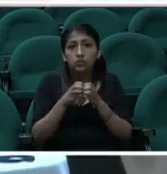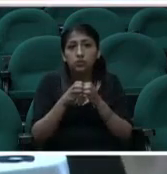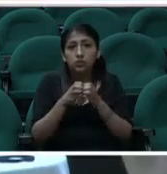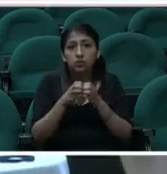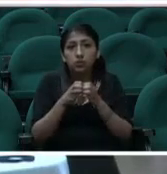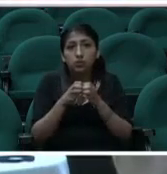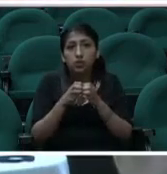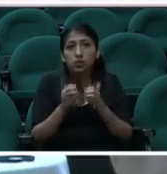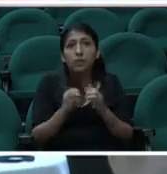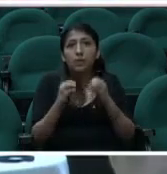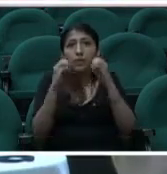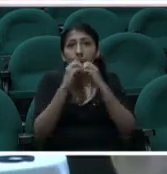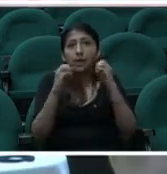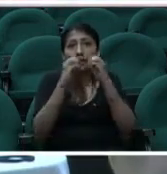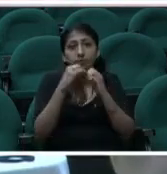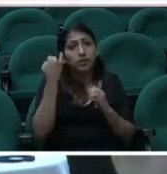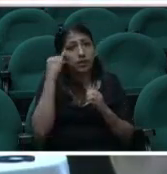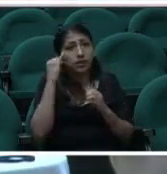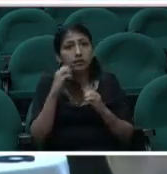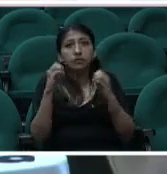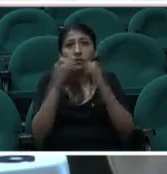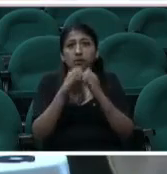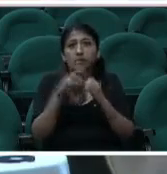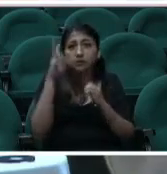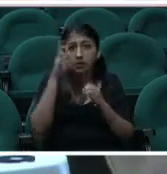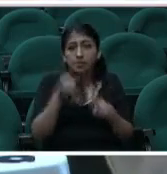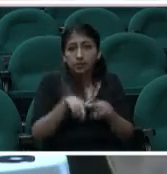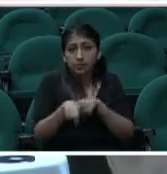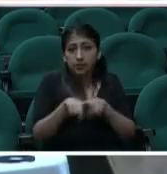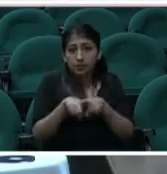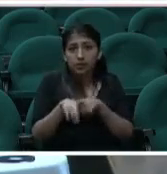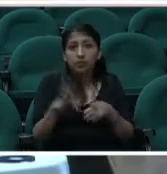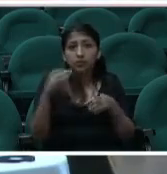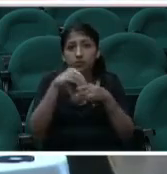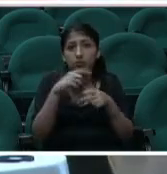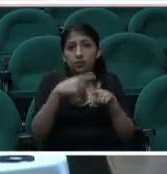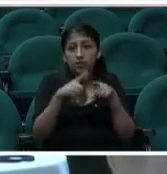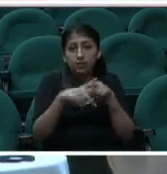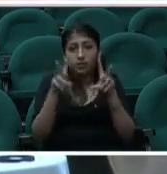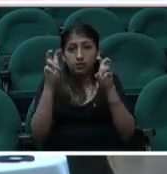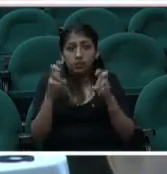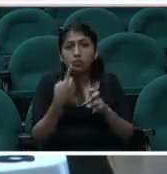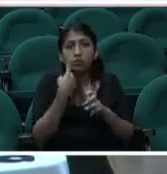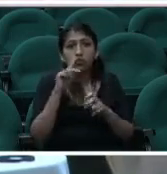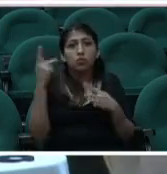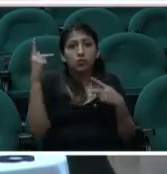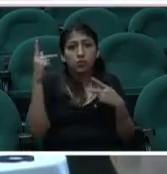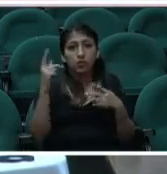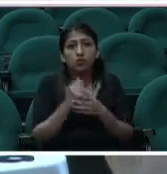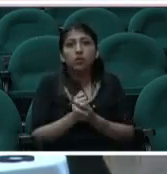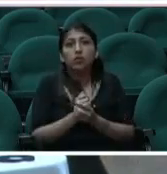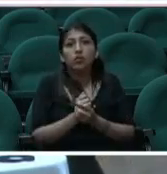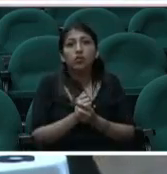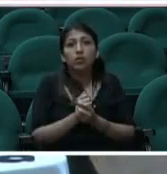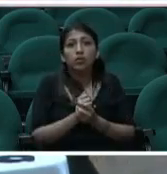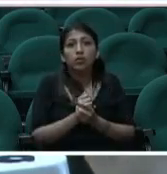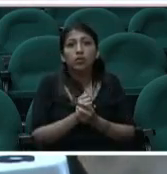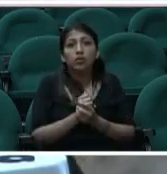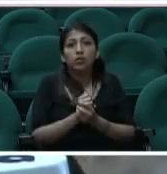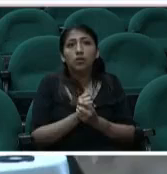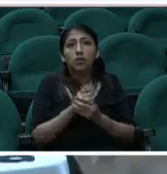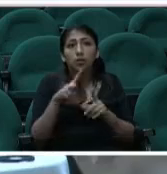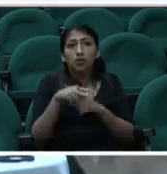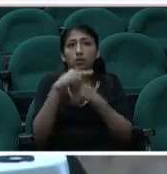con más ideas con más temas con más debates como estos dentro de los diferentes temas no solamente políticos así que es